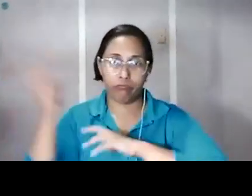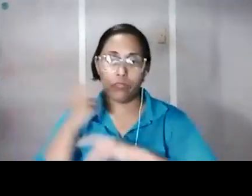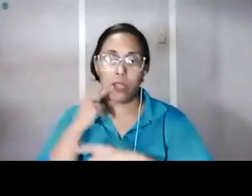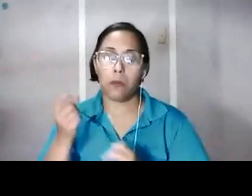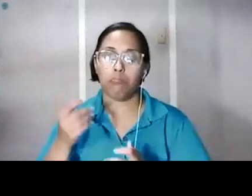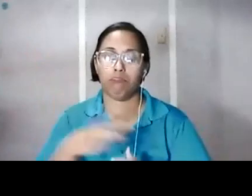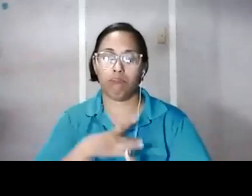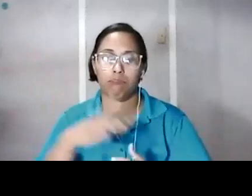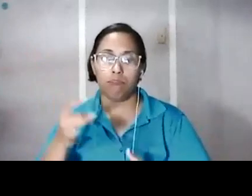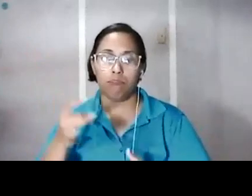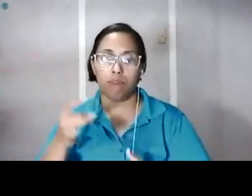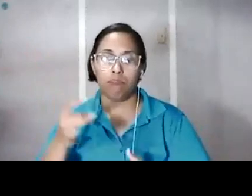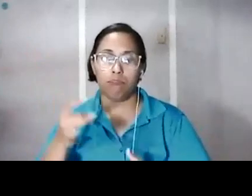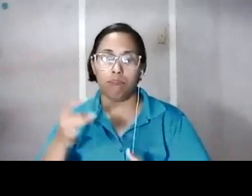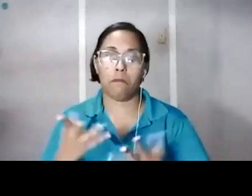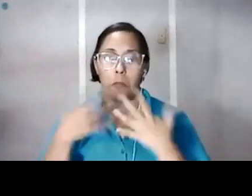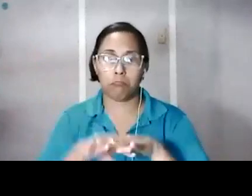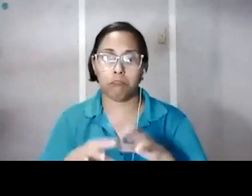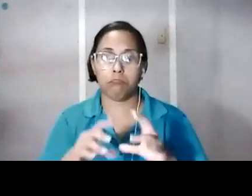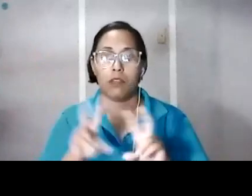en los carnavales.